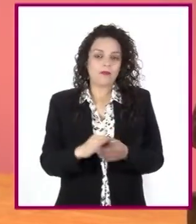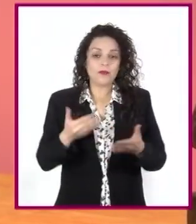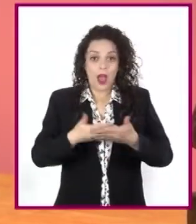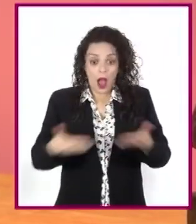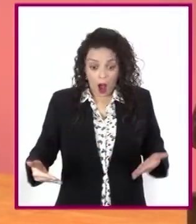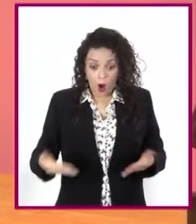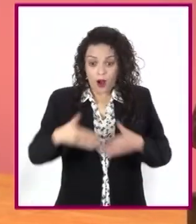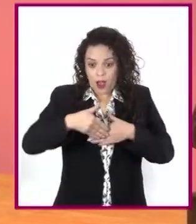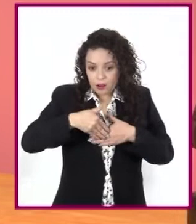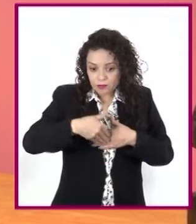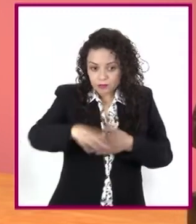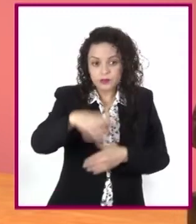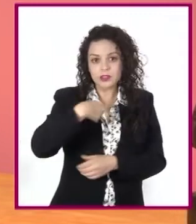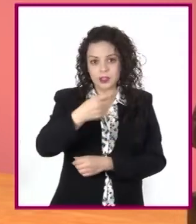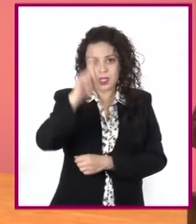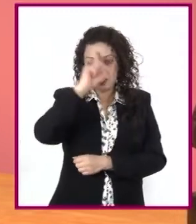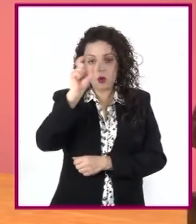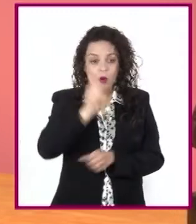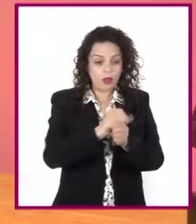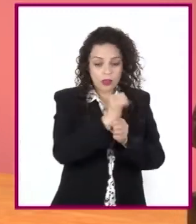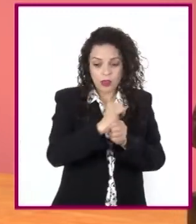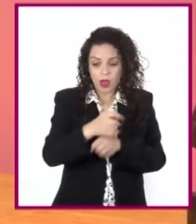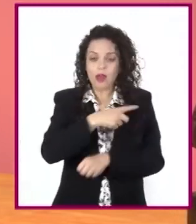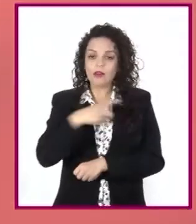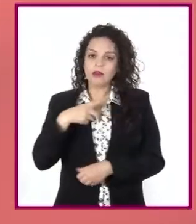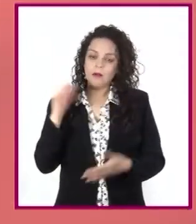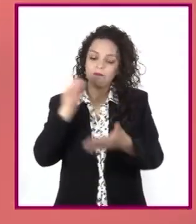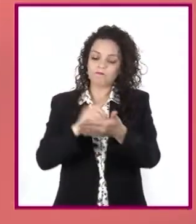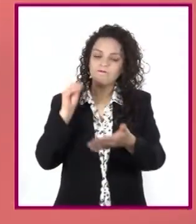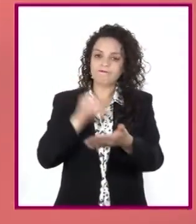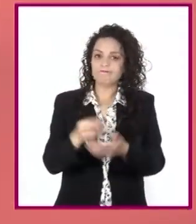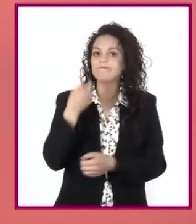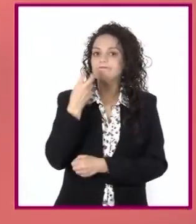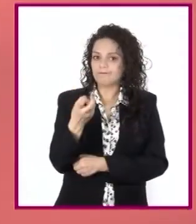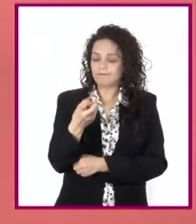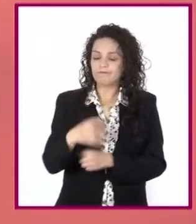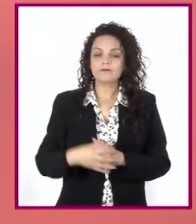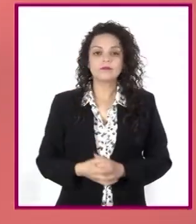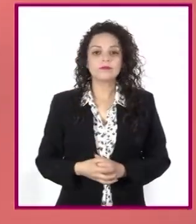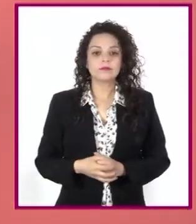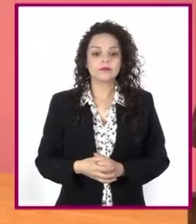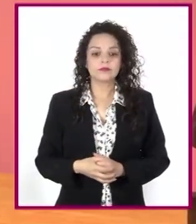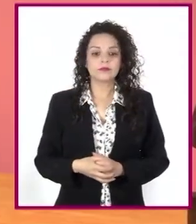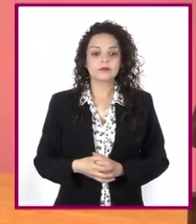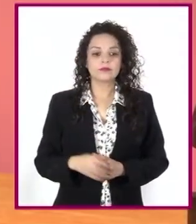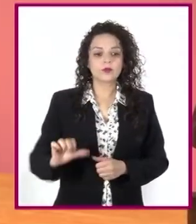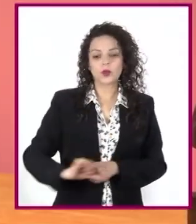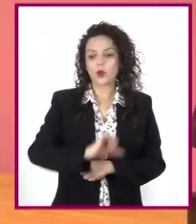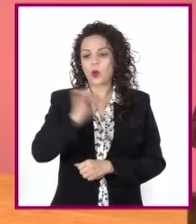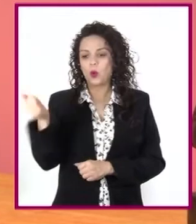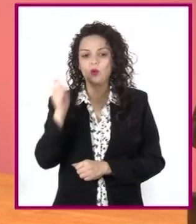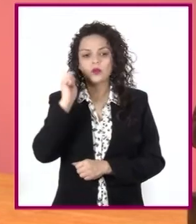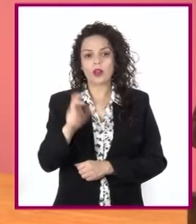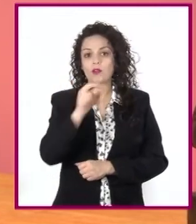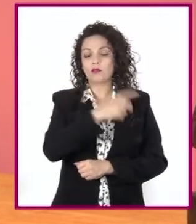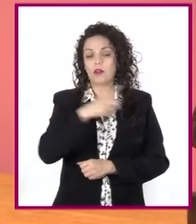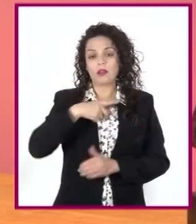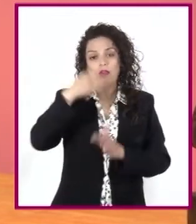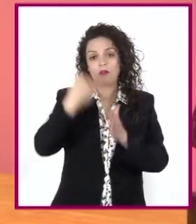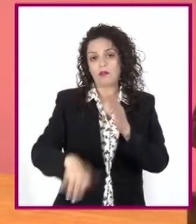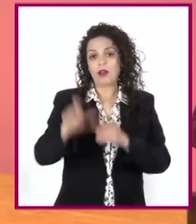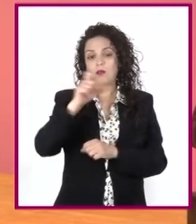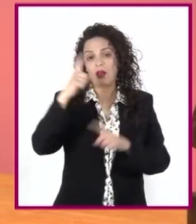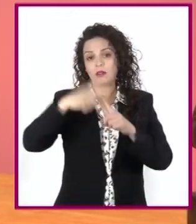sugiero que en todos sus trabajos de investigación incluyan estos elementos. Pasemos a hablar de otro elemento que no debe faltar en un trabajo